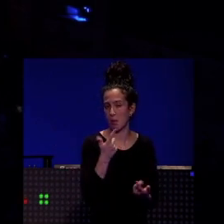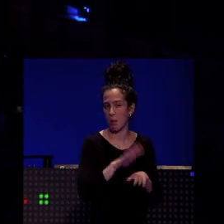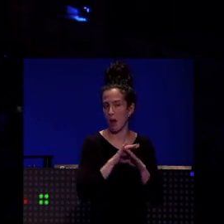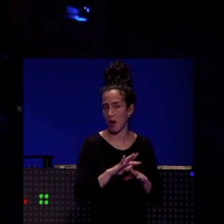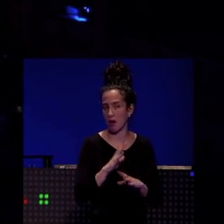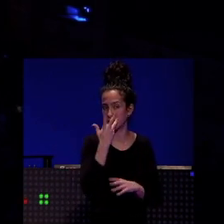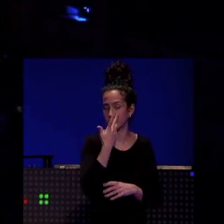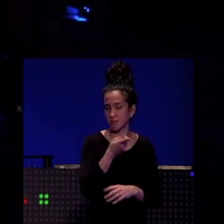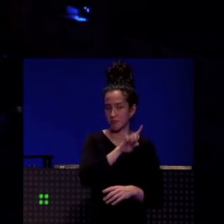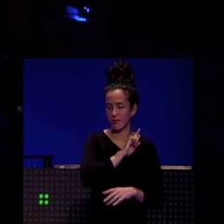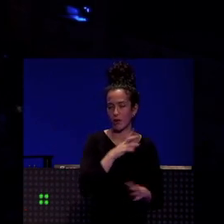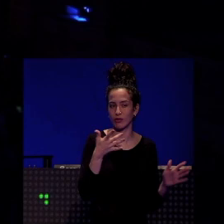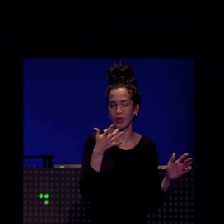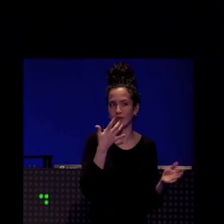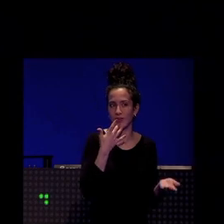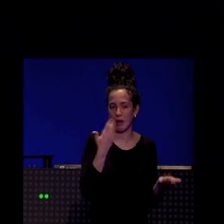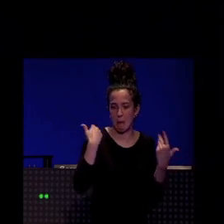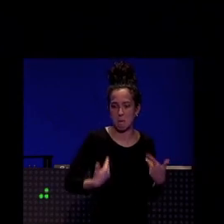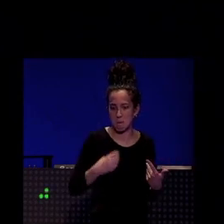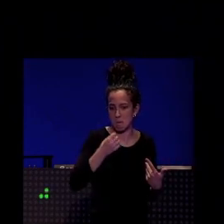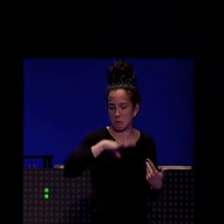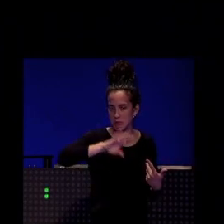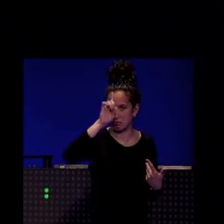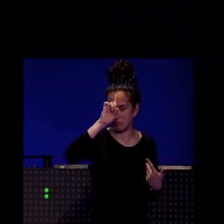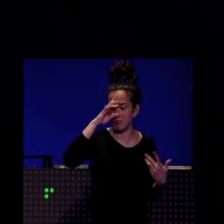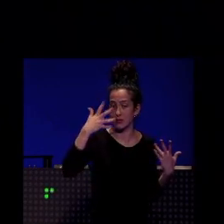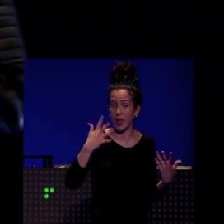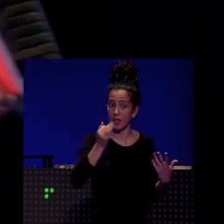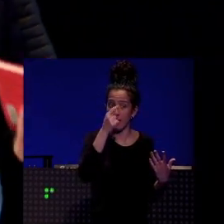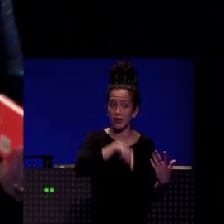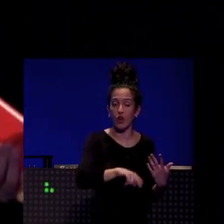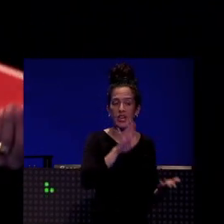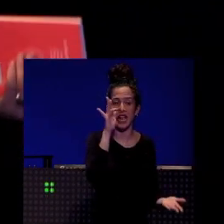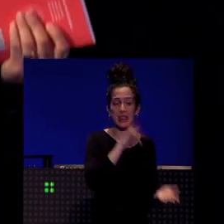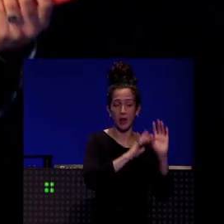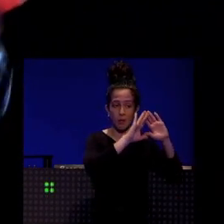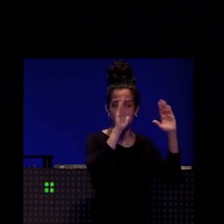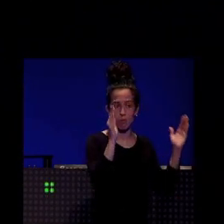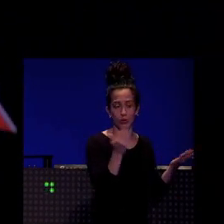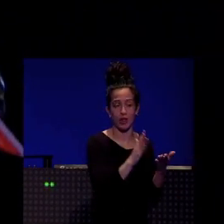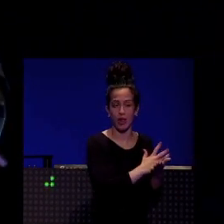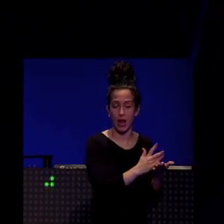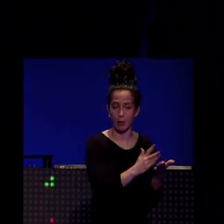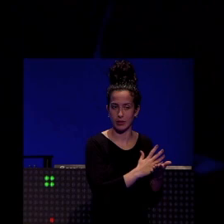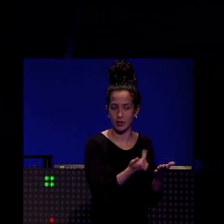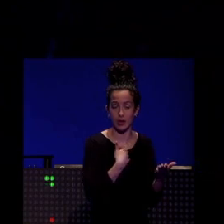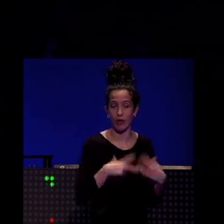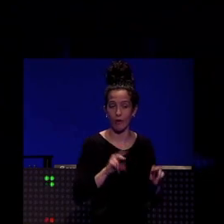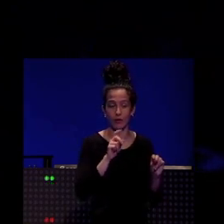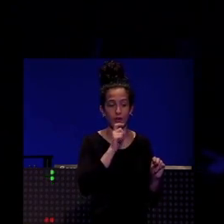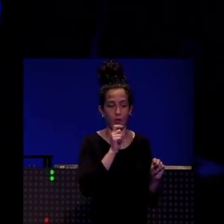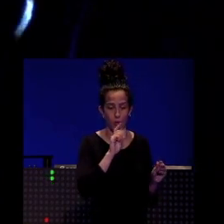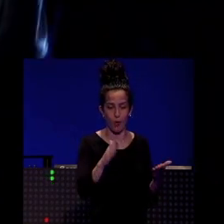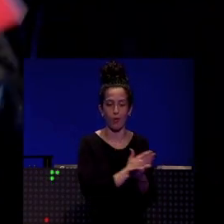conozcáis lo que no sepan de mí y ya que hoy además es el día mundial de la poesía quiero terminar con un poema el